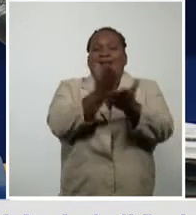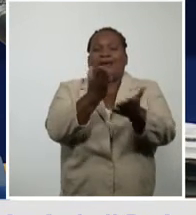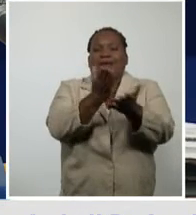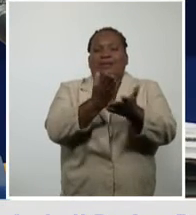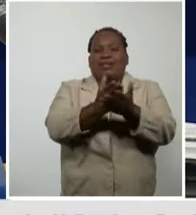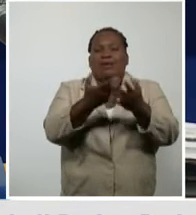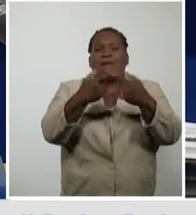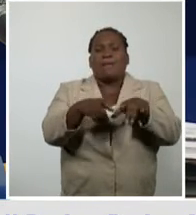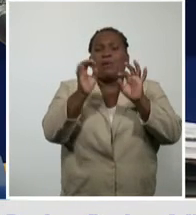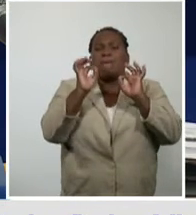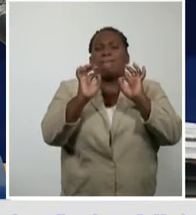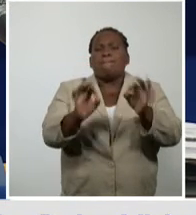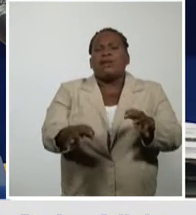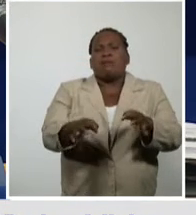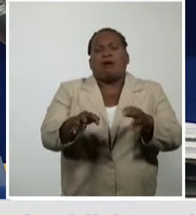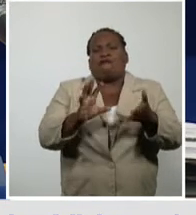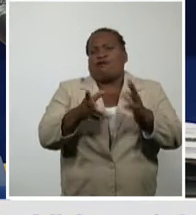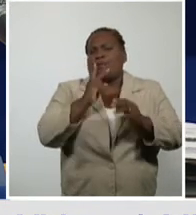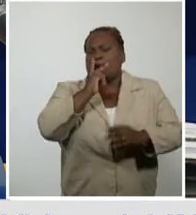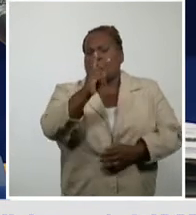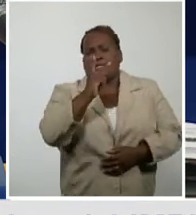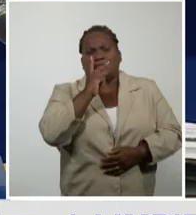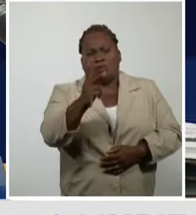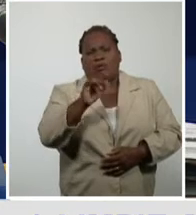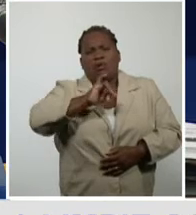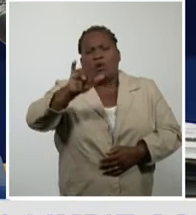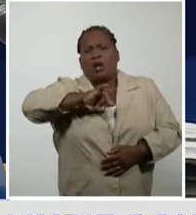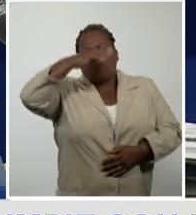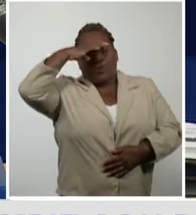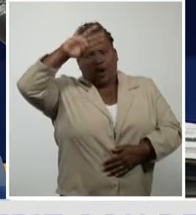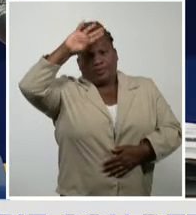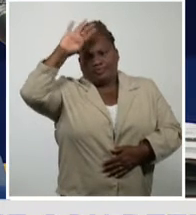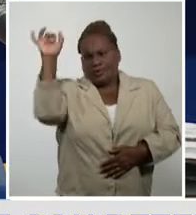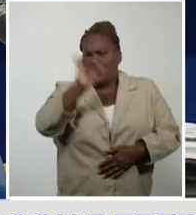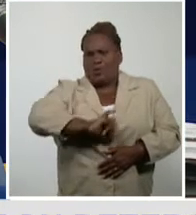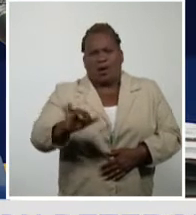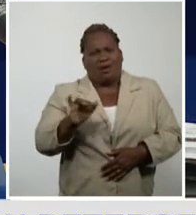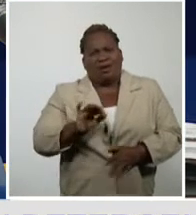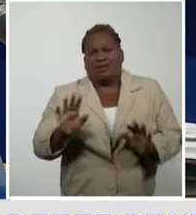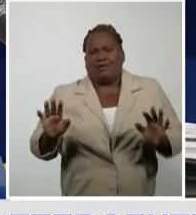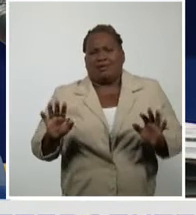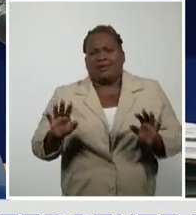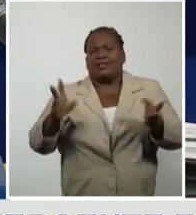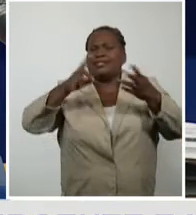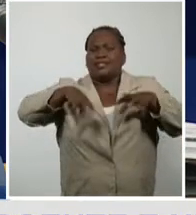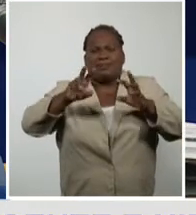mismo tratamiento que pudiera ser un cubano. Se estudia igual,